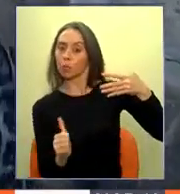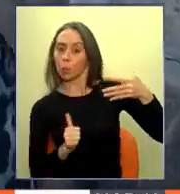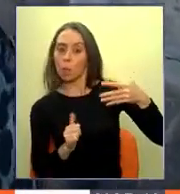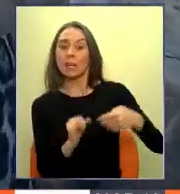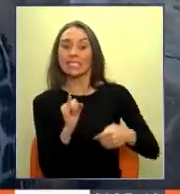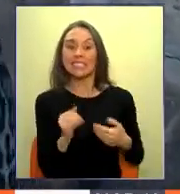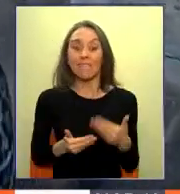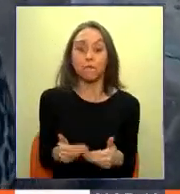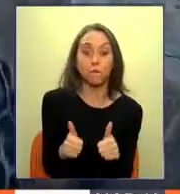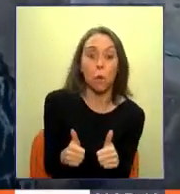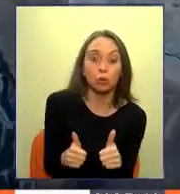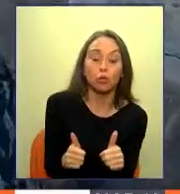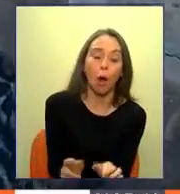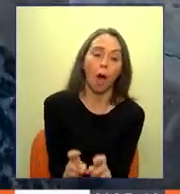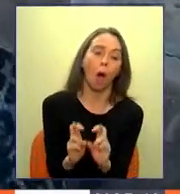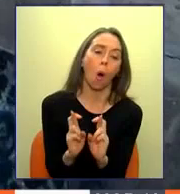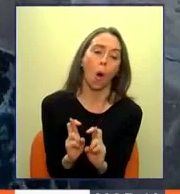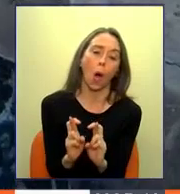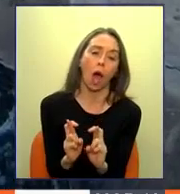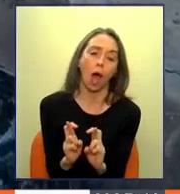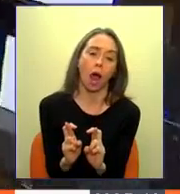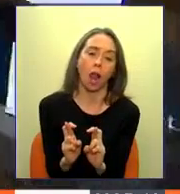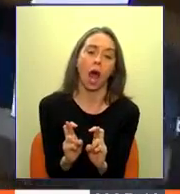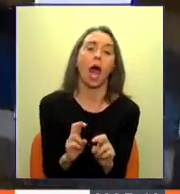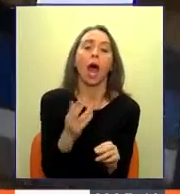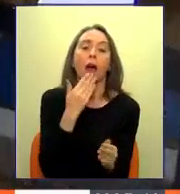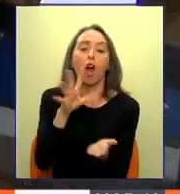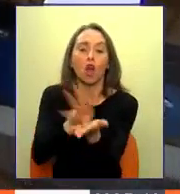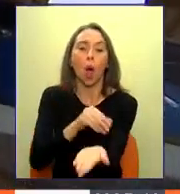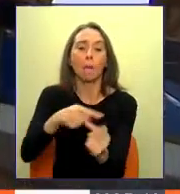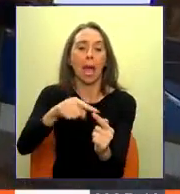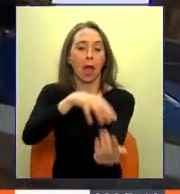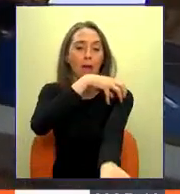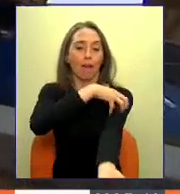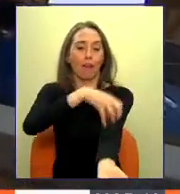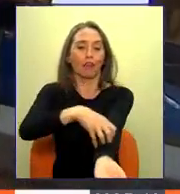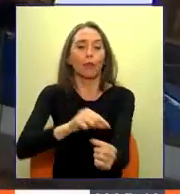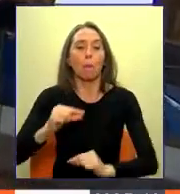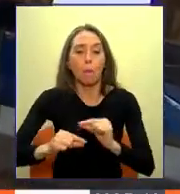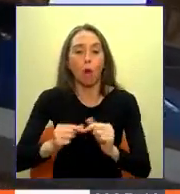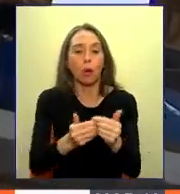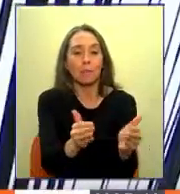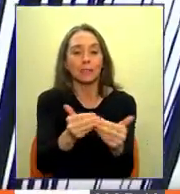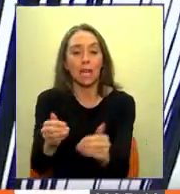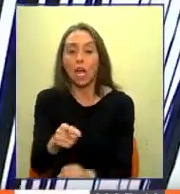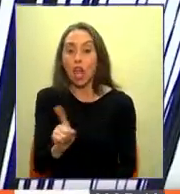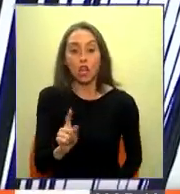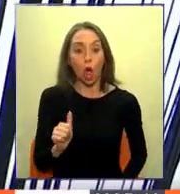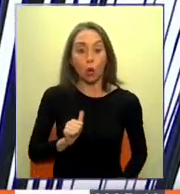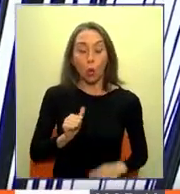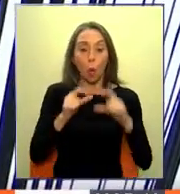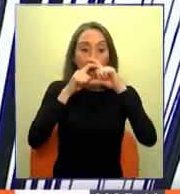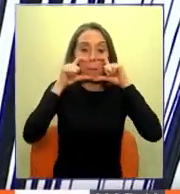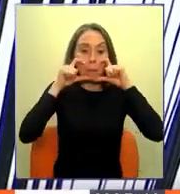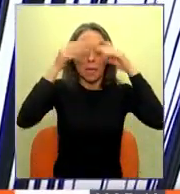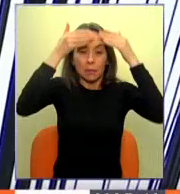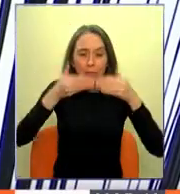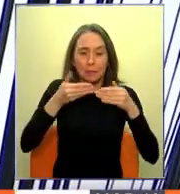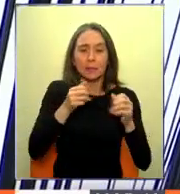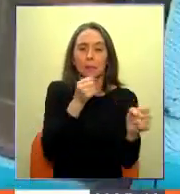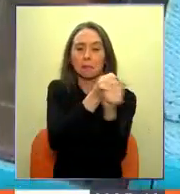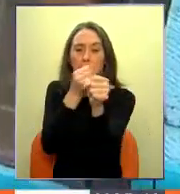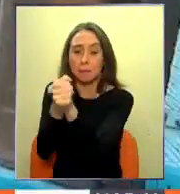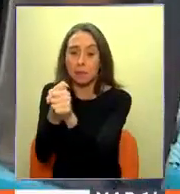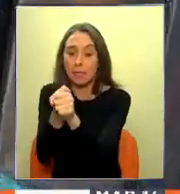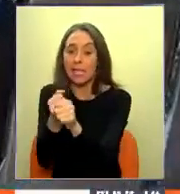funciona, ojalá fuera para otras regiones. El no cumplimiento de las medidas exigidas por la autoridad sanitaria